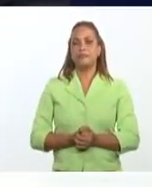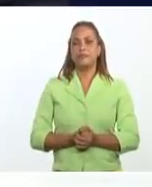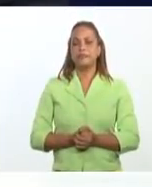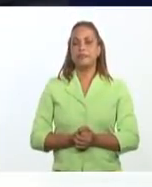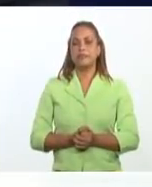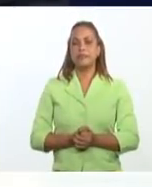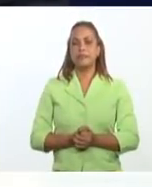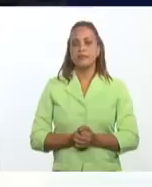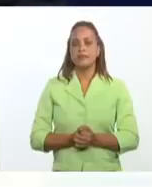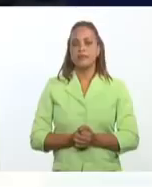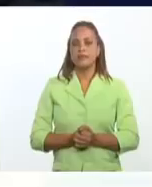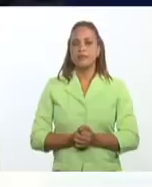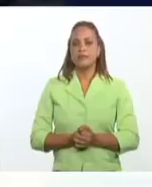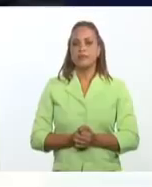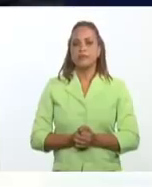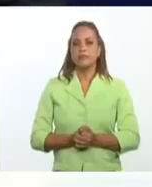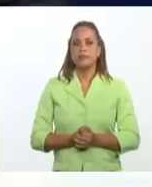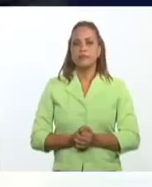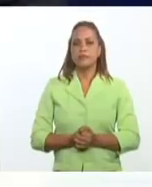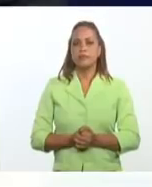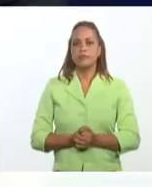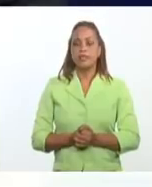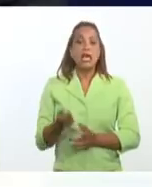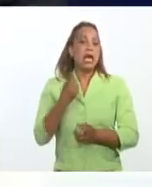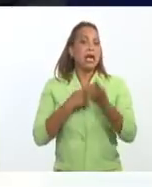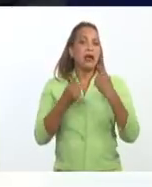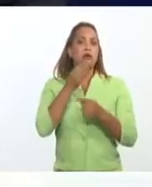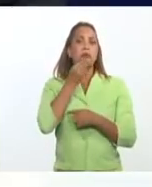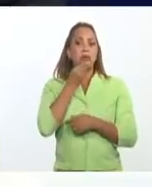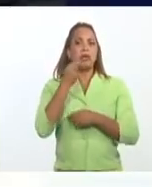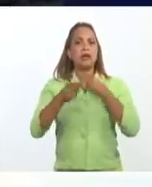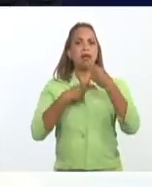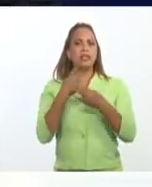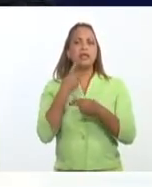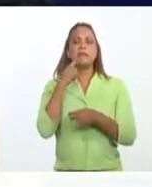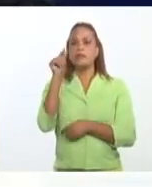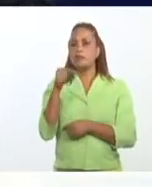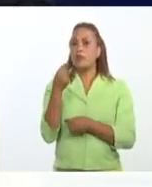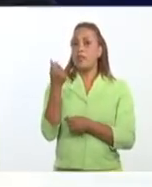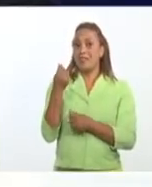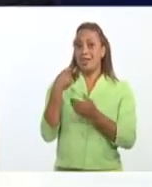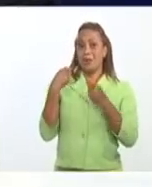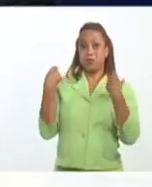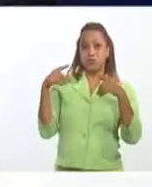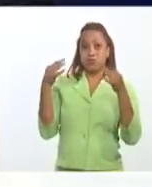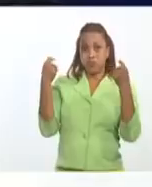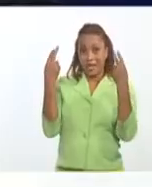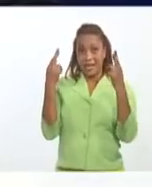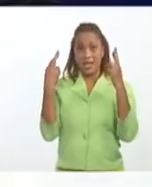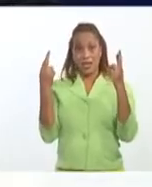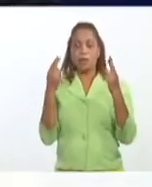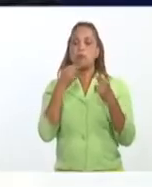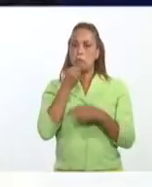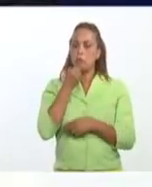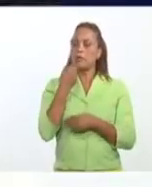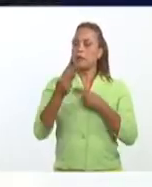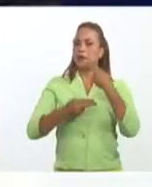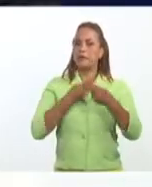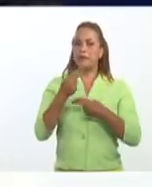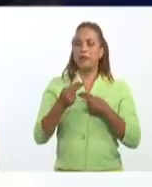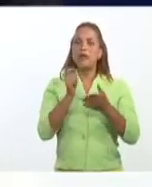parece interesar, es un lujo que se pueden dar los poderosos, como decíamos. ¿Cuáles son los puntos peligrosos de este plan? Bueno,